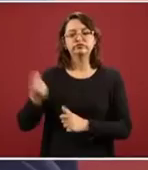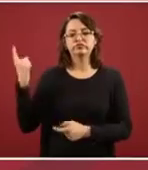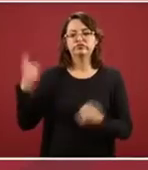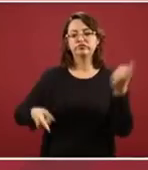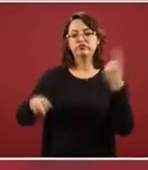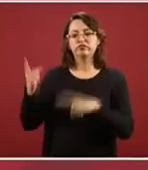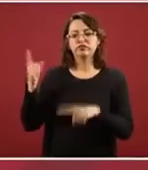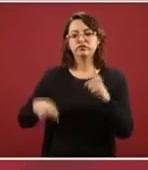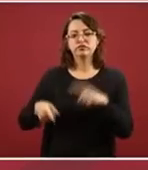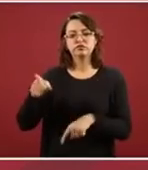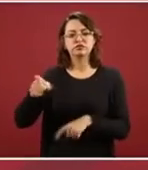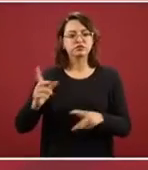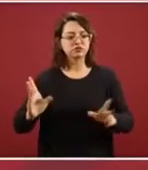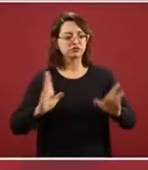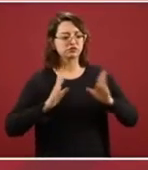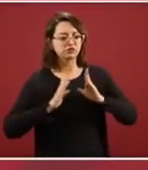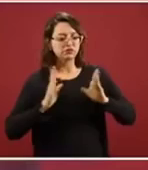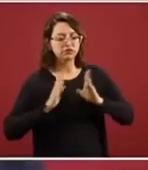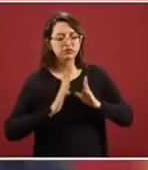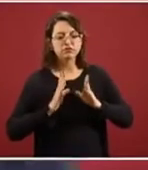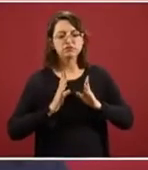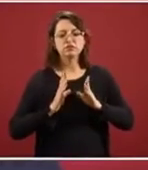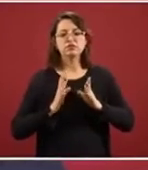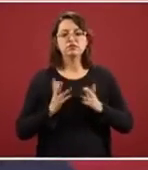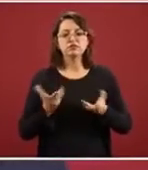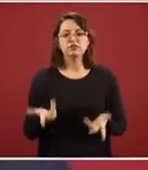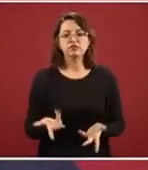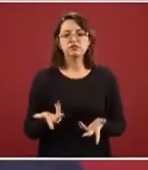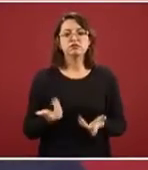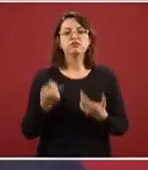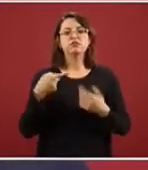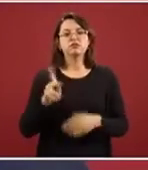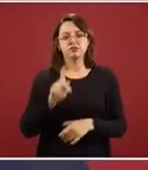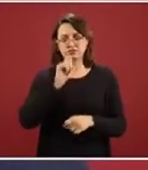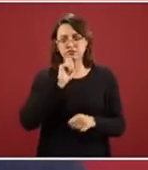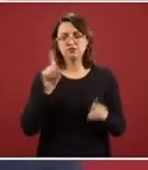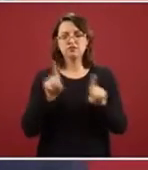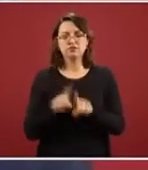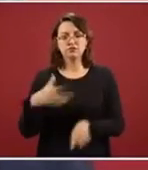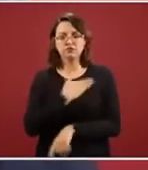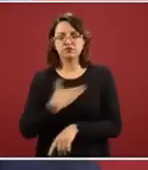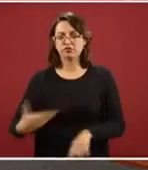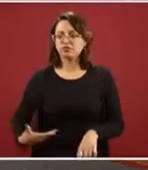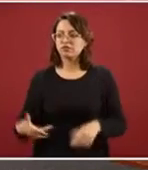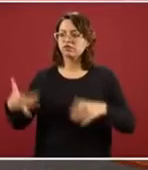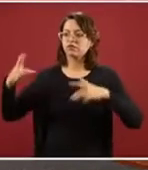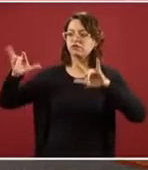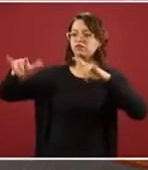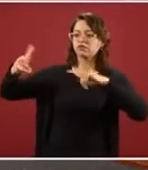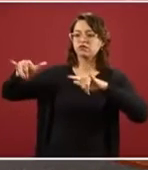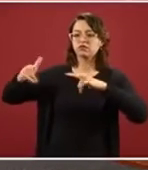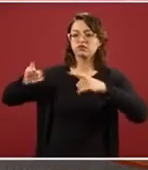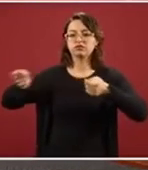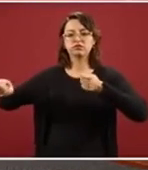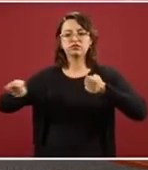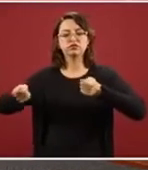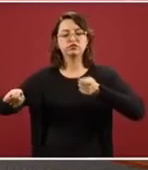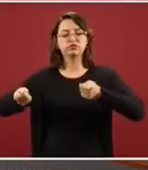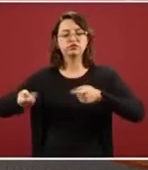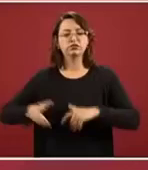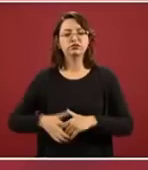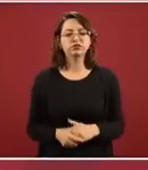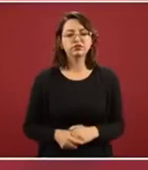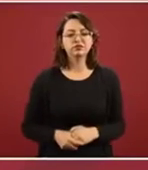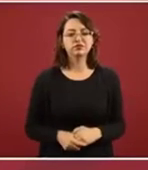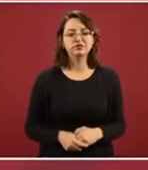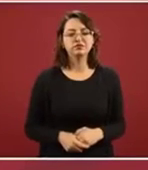mandaban en el ejército, pero que mandaban también en la presidencia. Aparecía